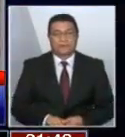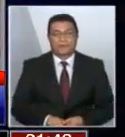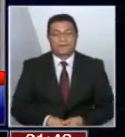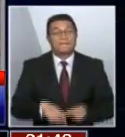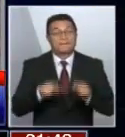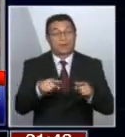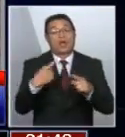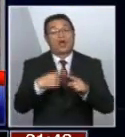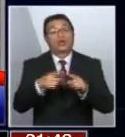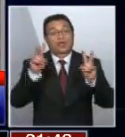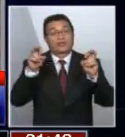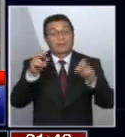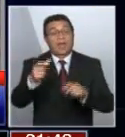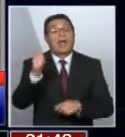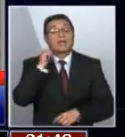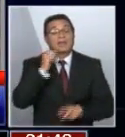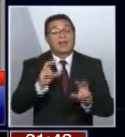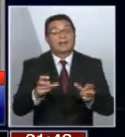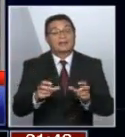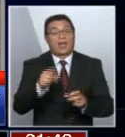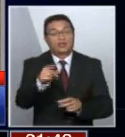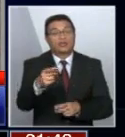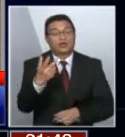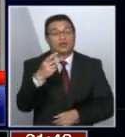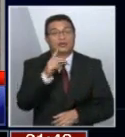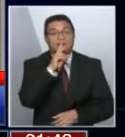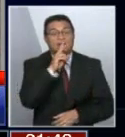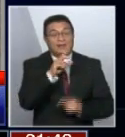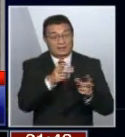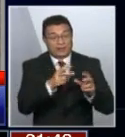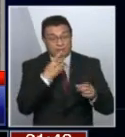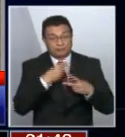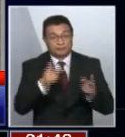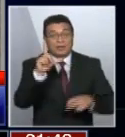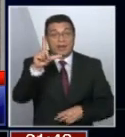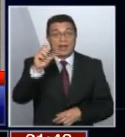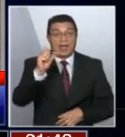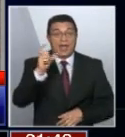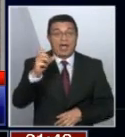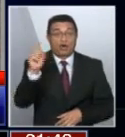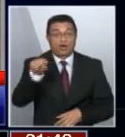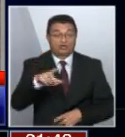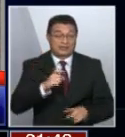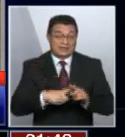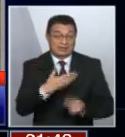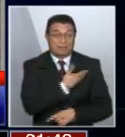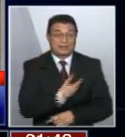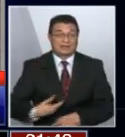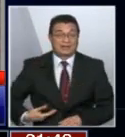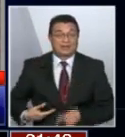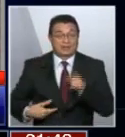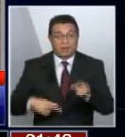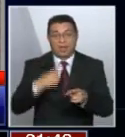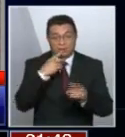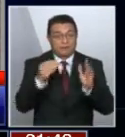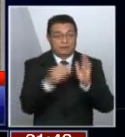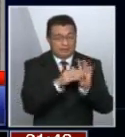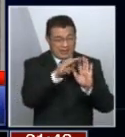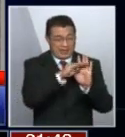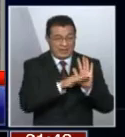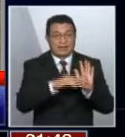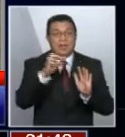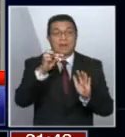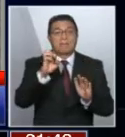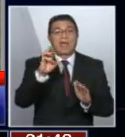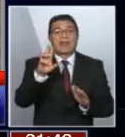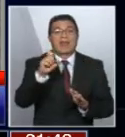tema. Ayer en una entrevista en Radio ADN, el expresidente Ricardo Lagos decía que no pondría como condición el tema de las listas parlamentarias para una